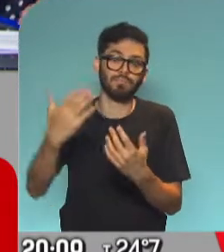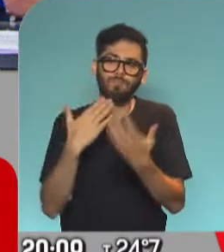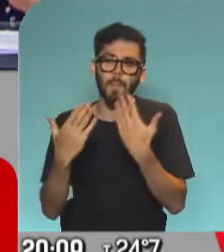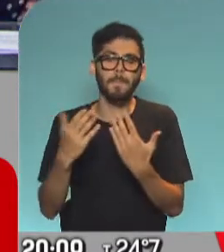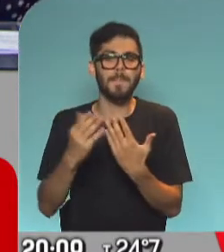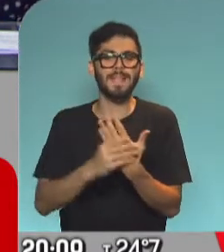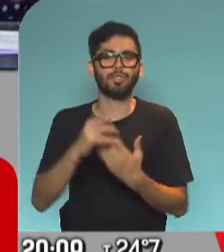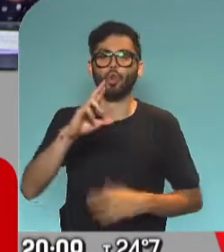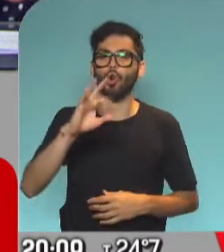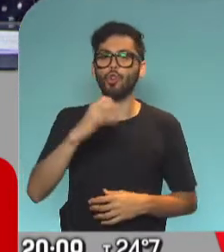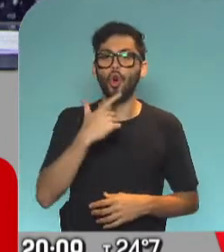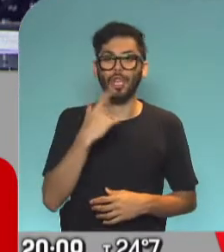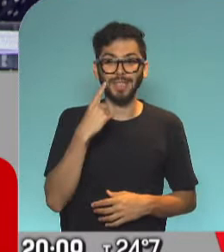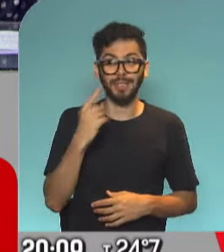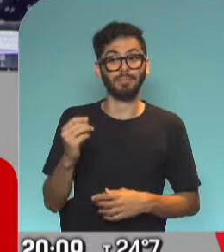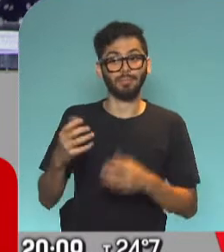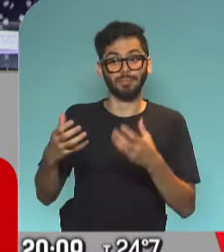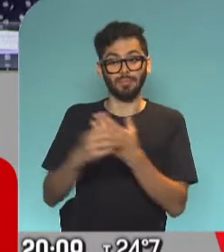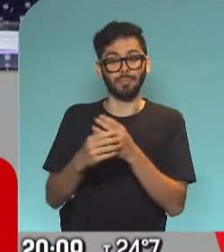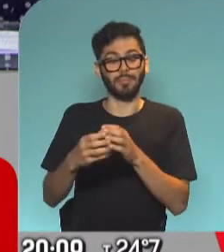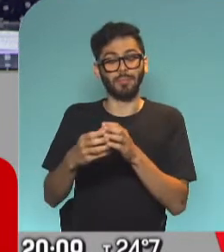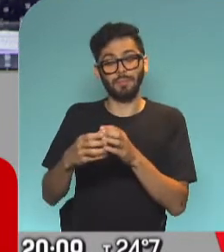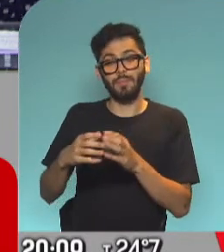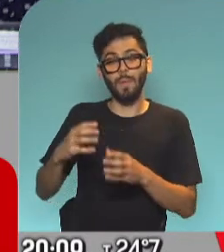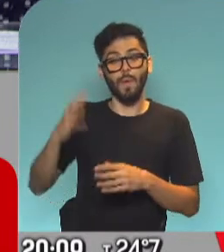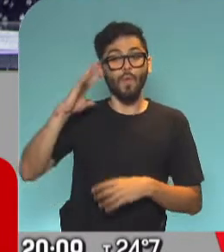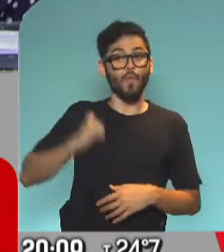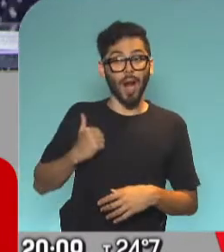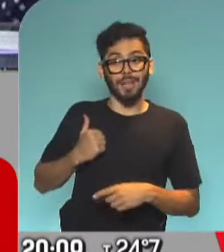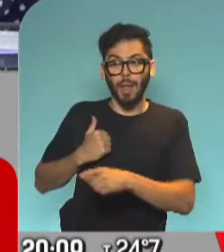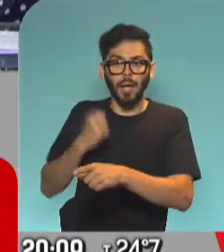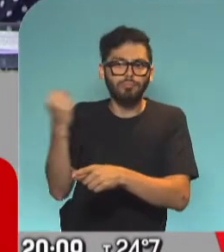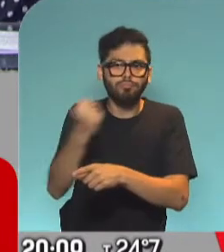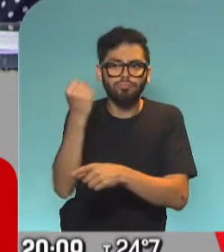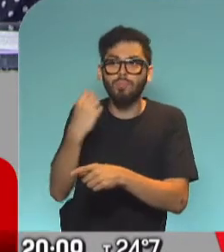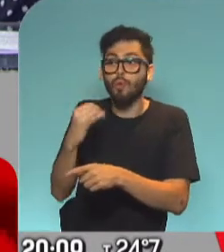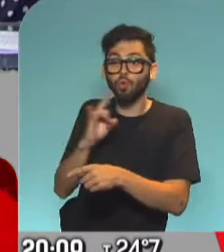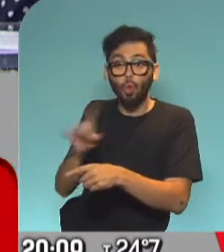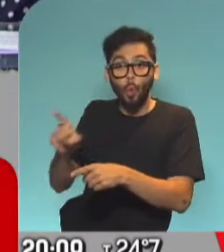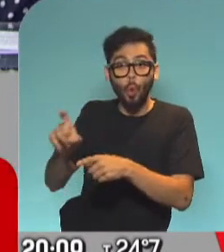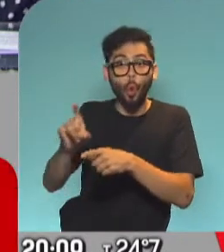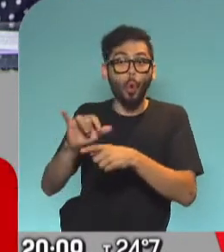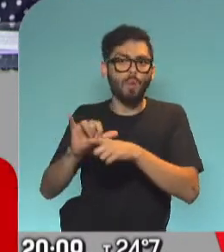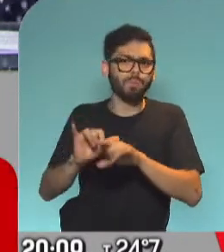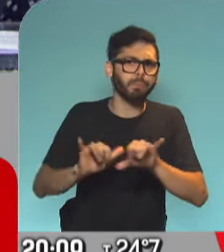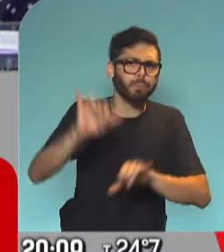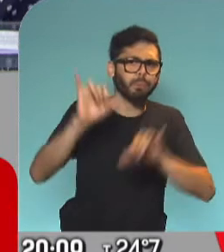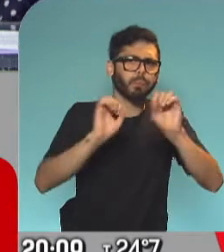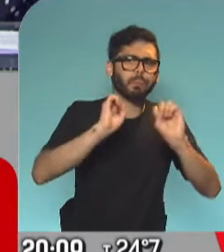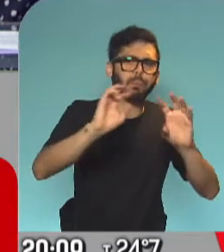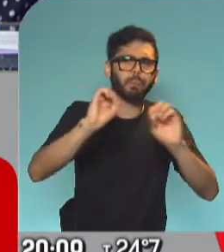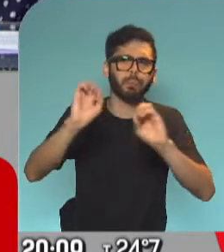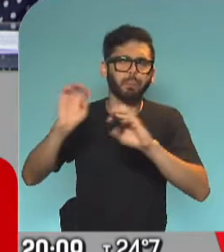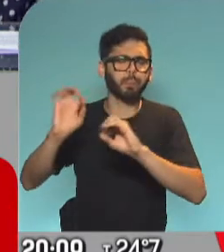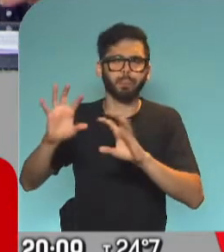muy importante de las Fuerzas Armadas, y ahí las Fuerzas Armadas van a ser las que distribuyan esta vacuna a todos los rincones del país. Sabemos también